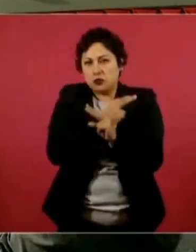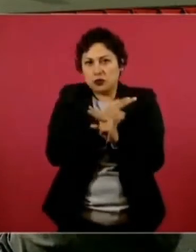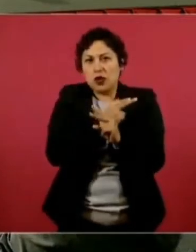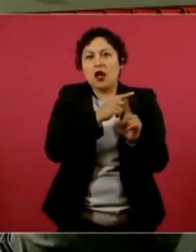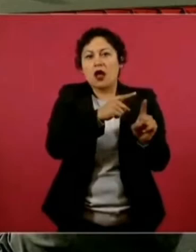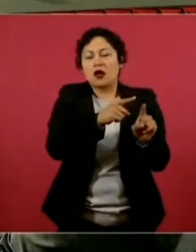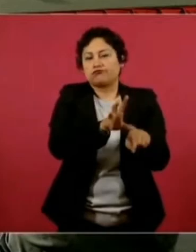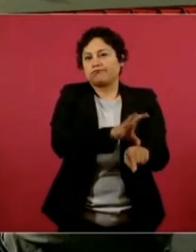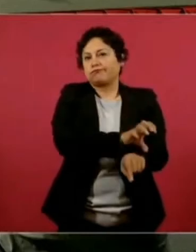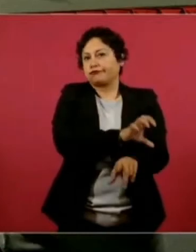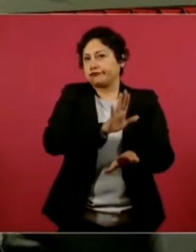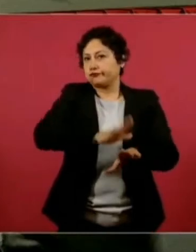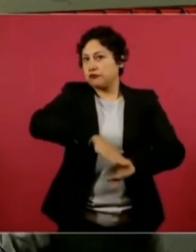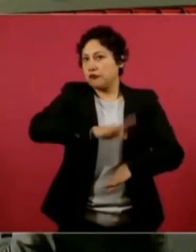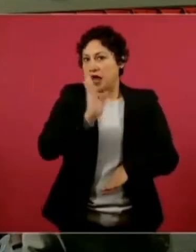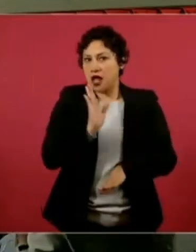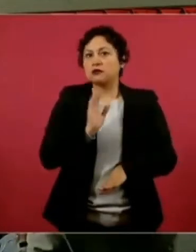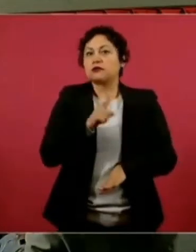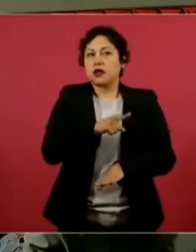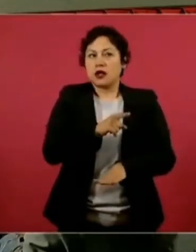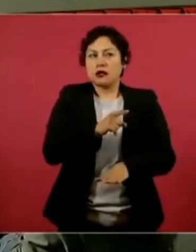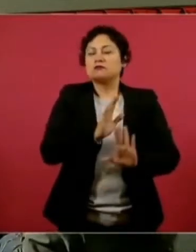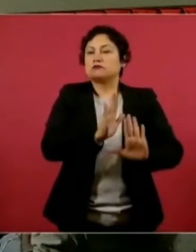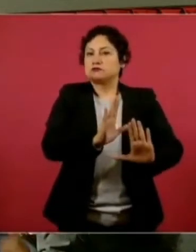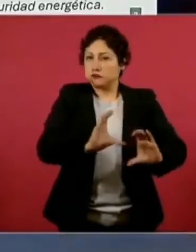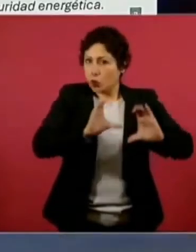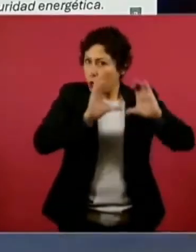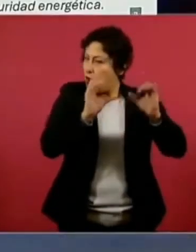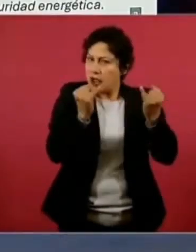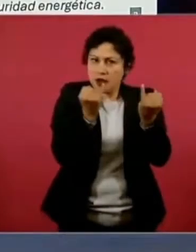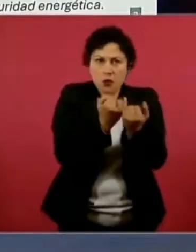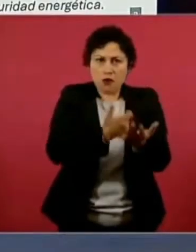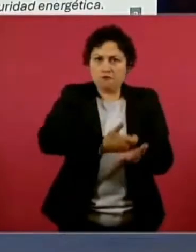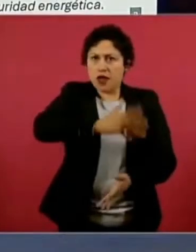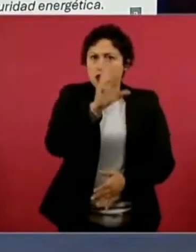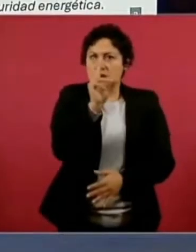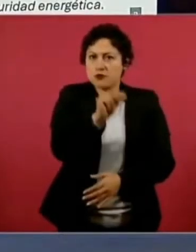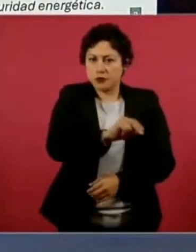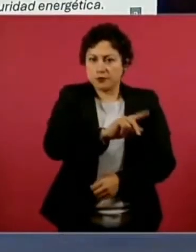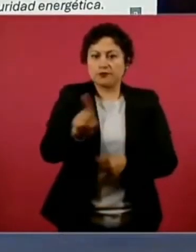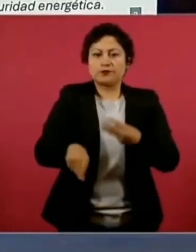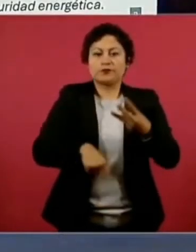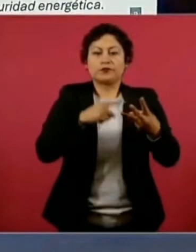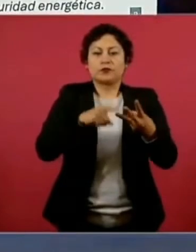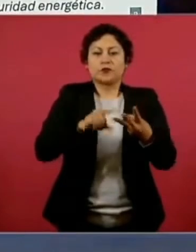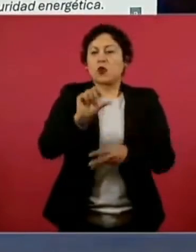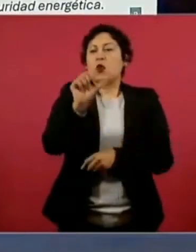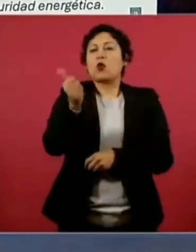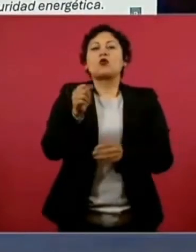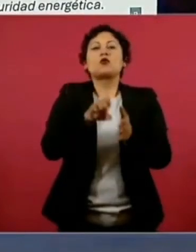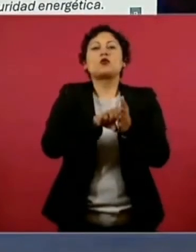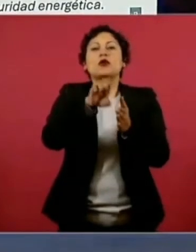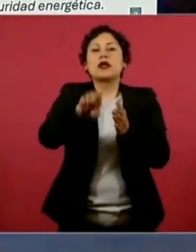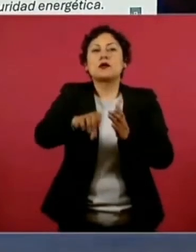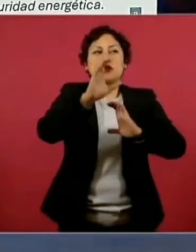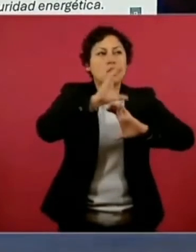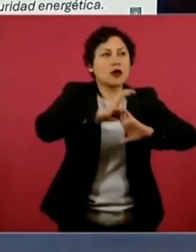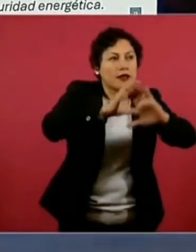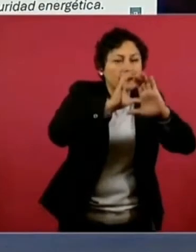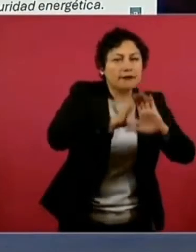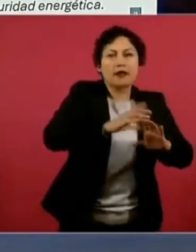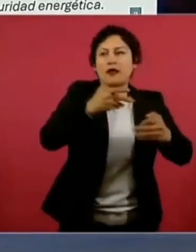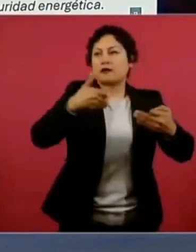cara. Eso tuvo un costo. Los apoyos a los eventos naturales como el huracán Otis, donde se apoyó a